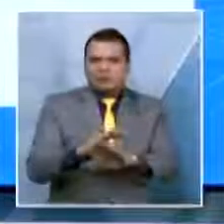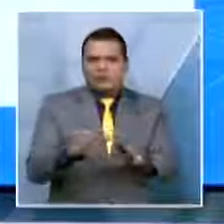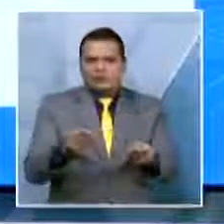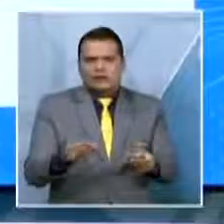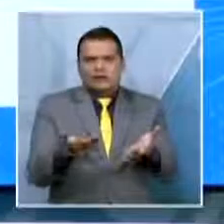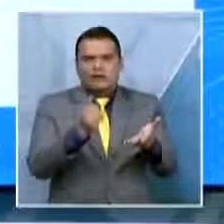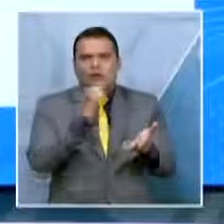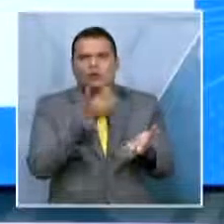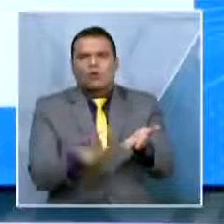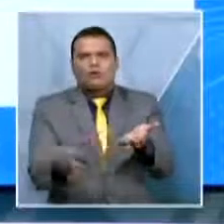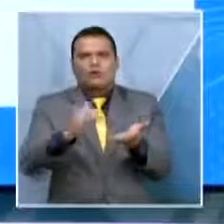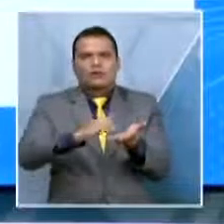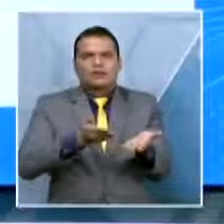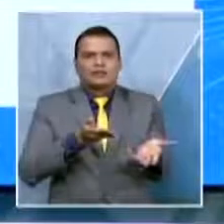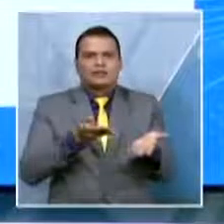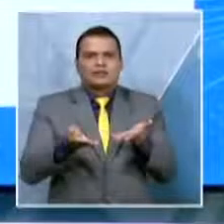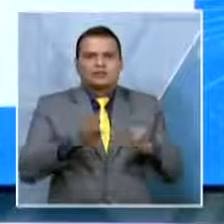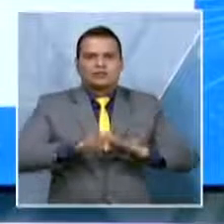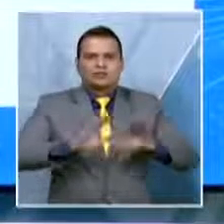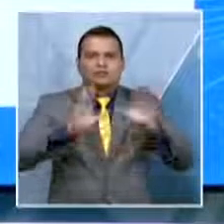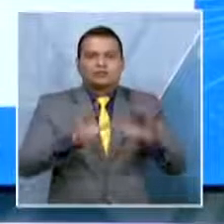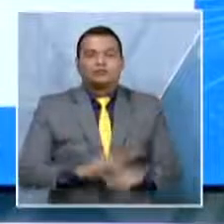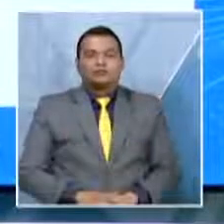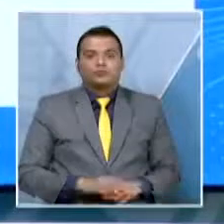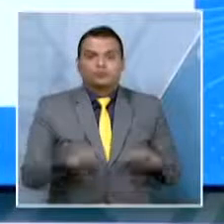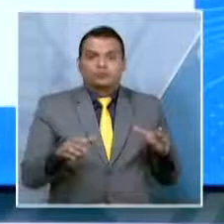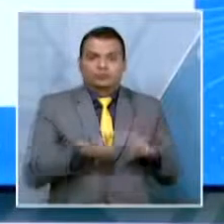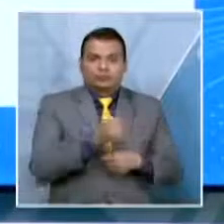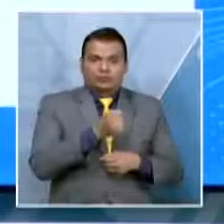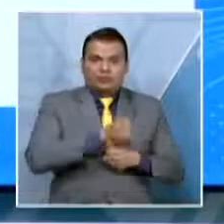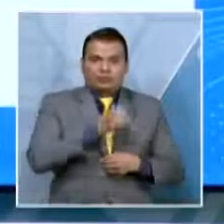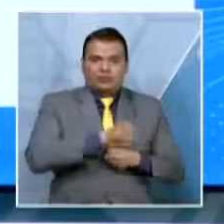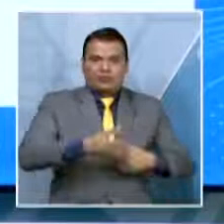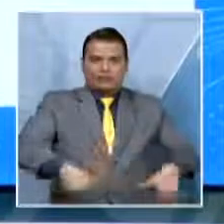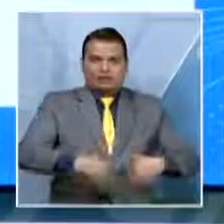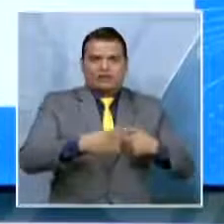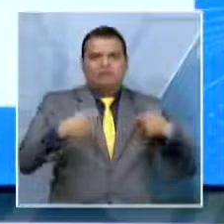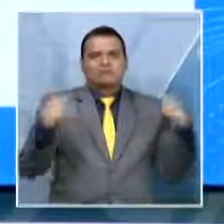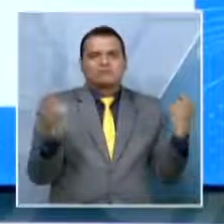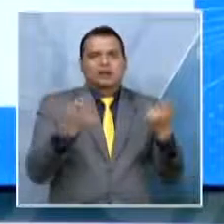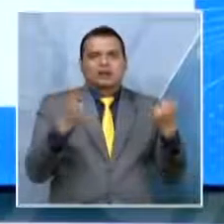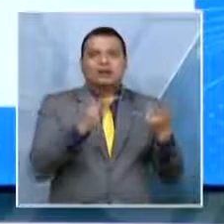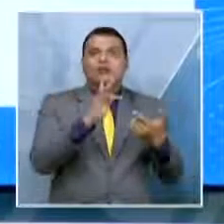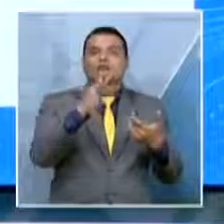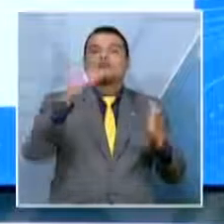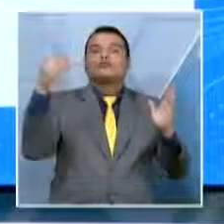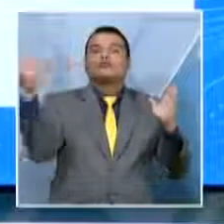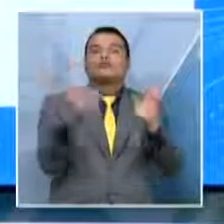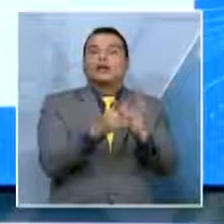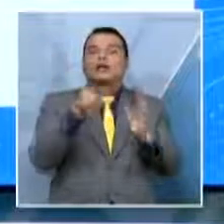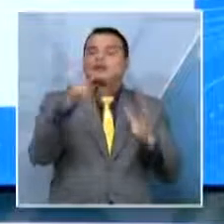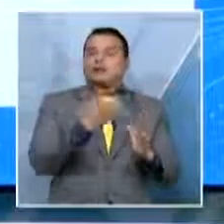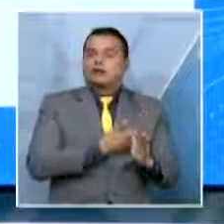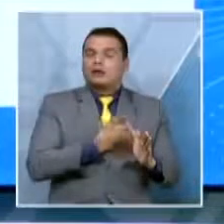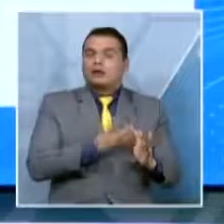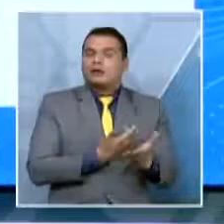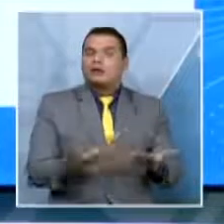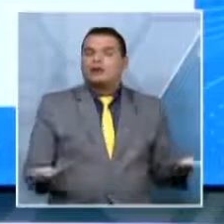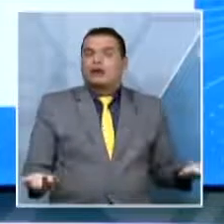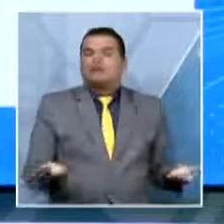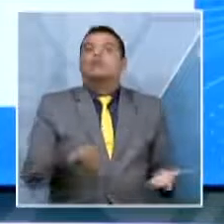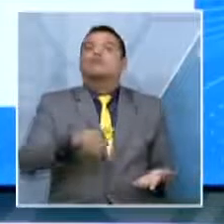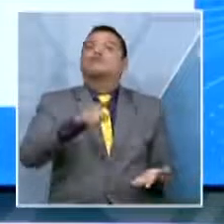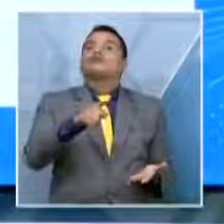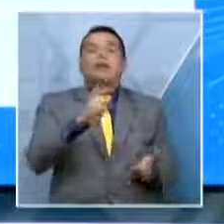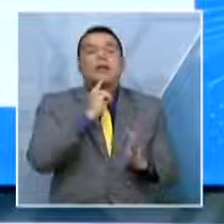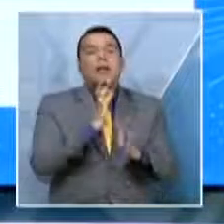En otras noticias, vendedores ambulantes entutelaron al alcalde de Cali, Jorge Iván Ospina, para que presente pruebas de que los vendedores del